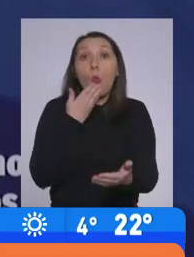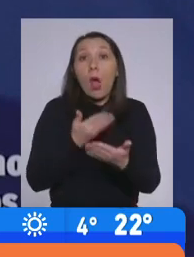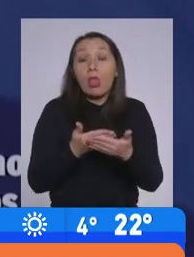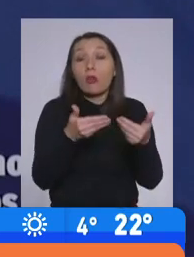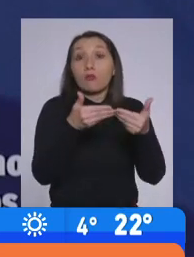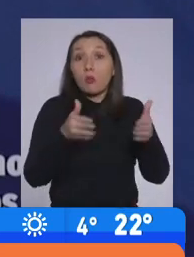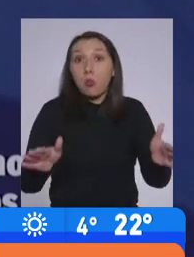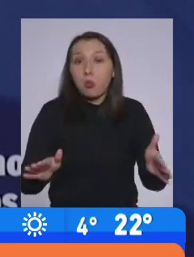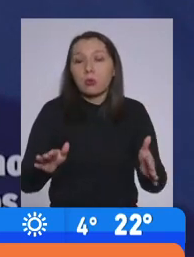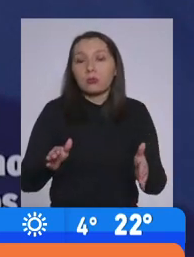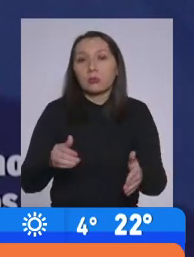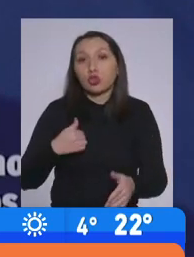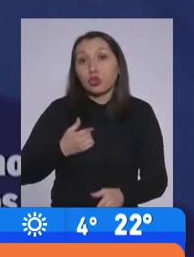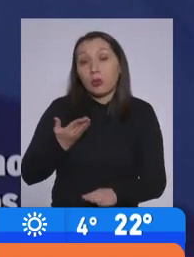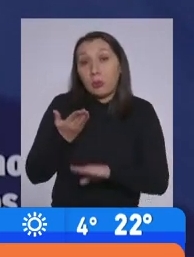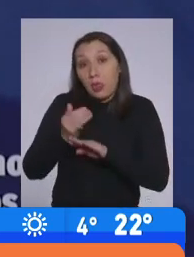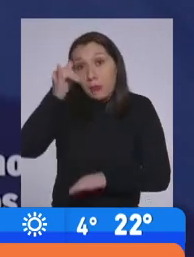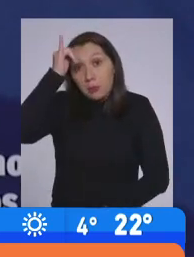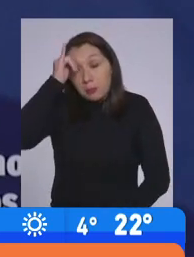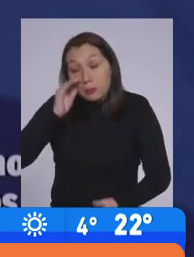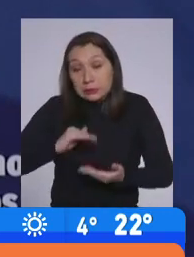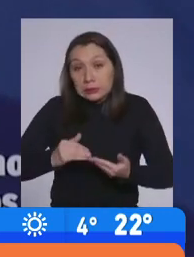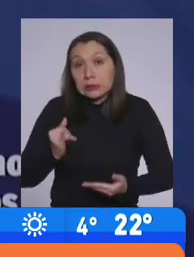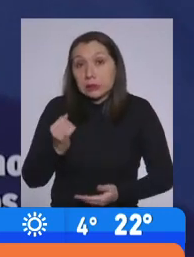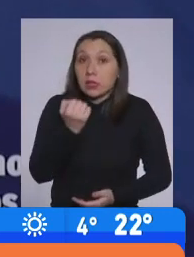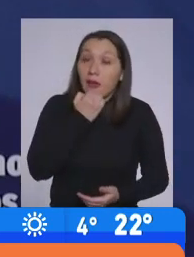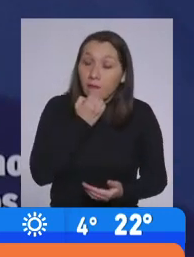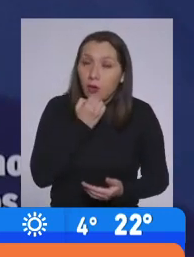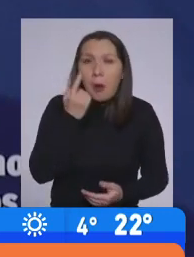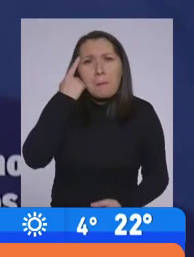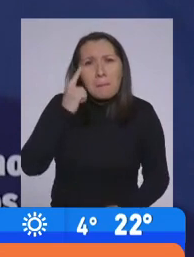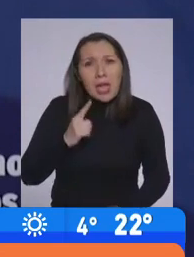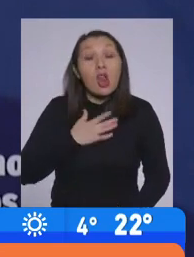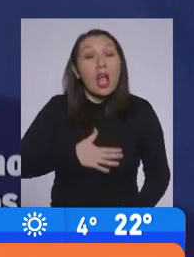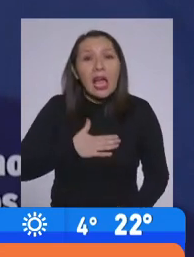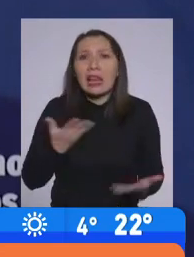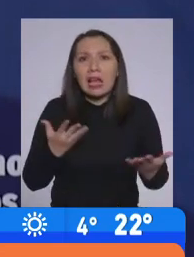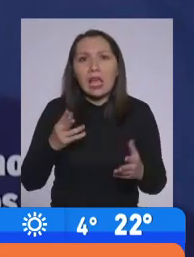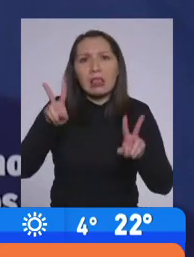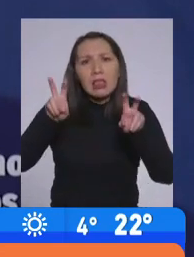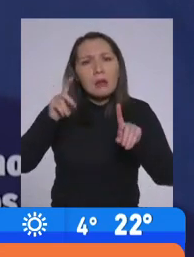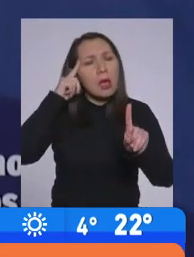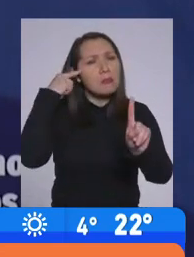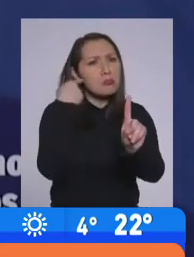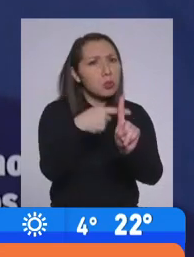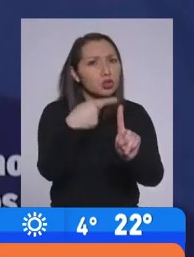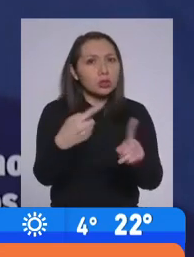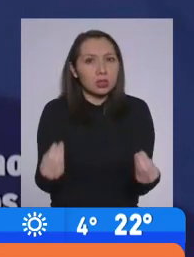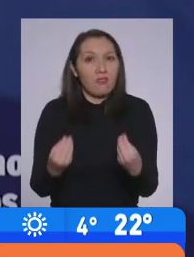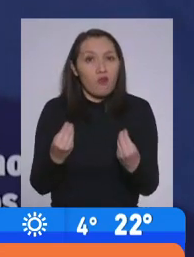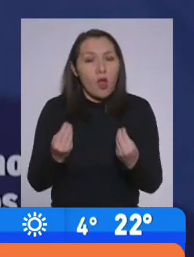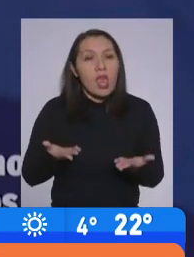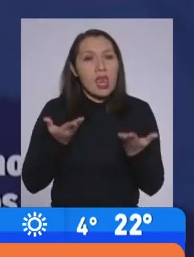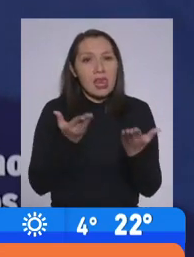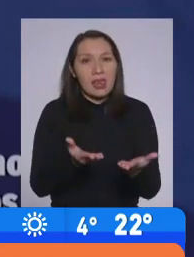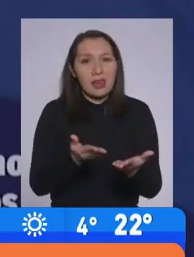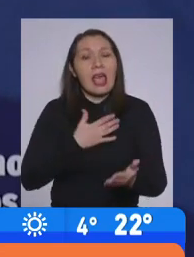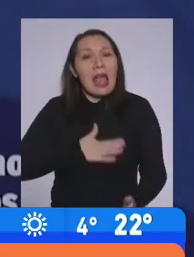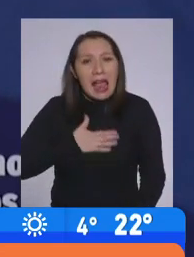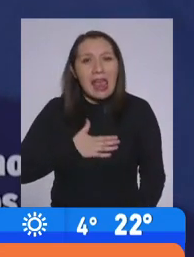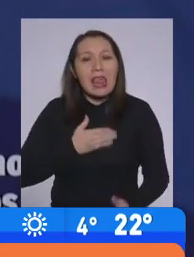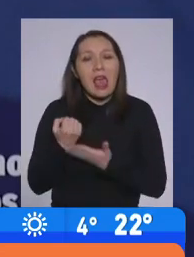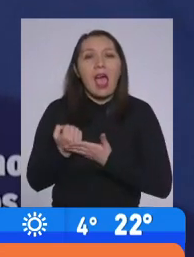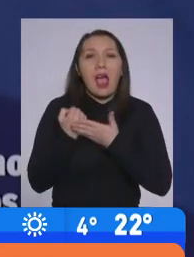confinamiento yo pido perdón se cometemos errores pero la intención es positiva la intención es buena la intención